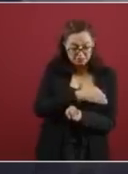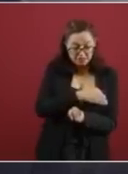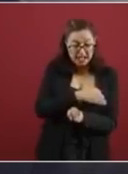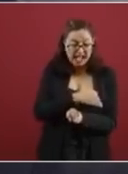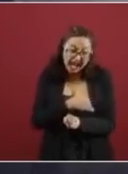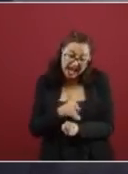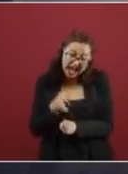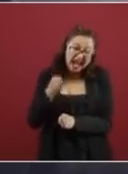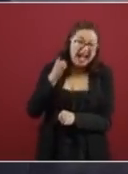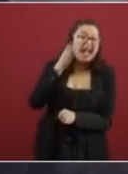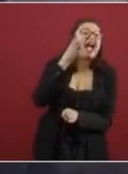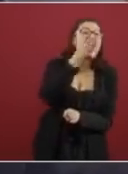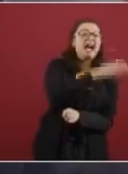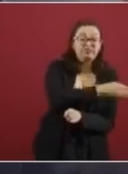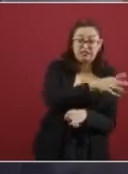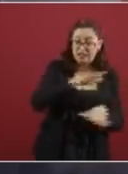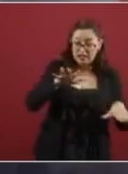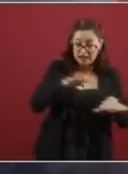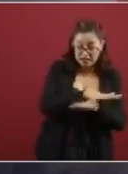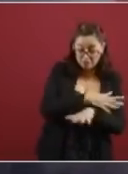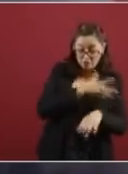de la reforma